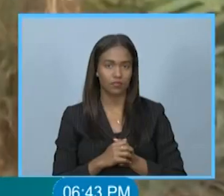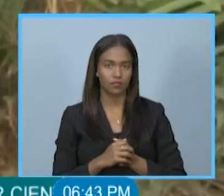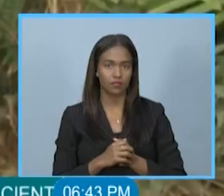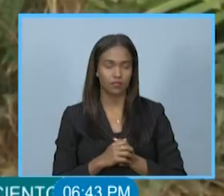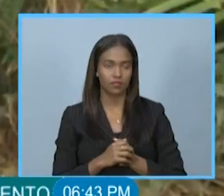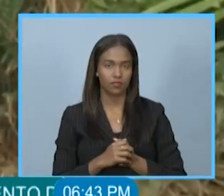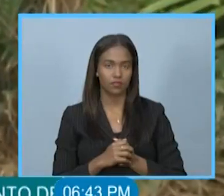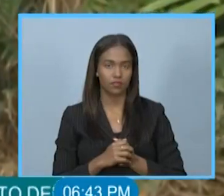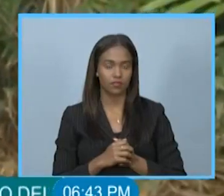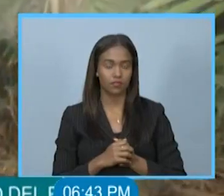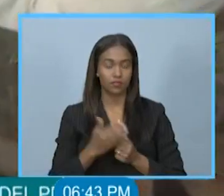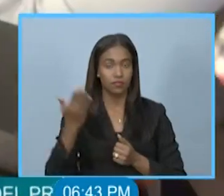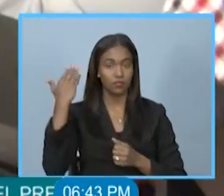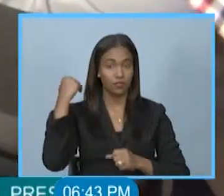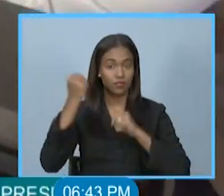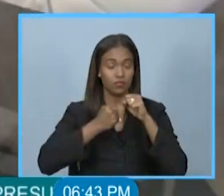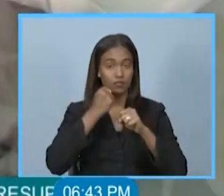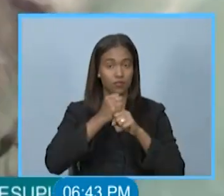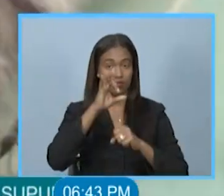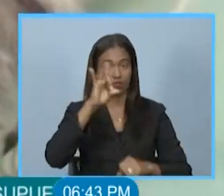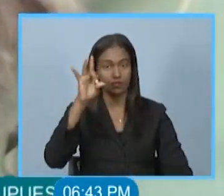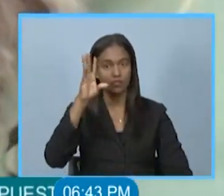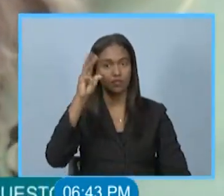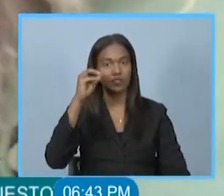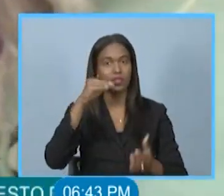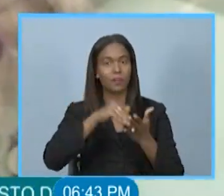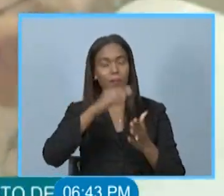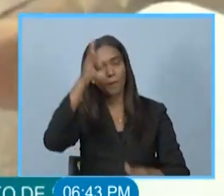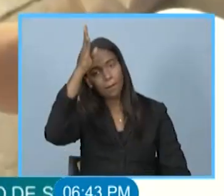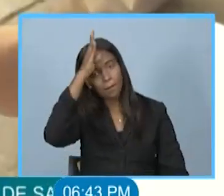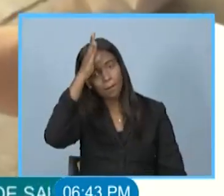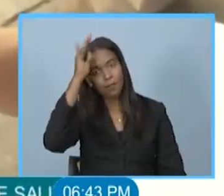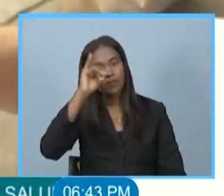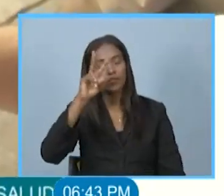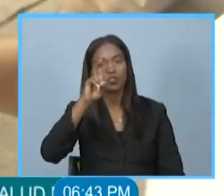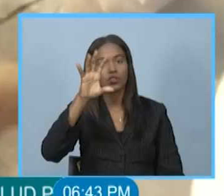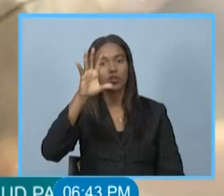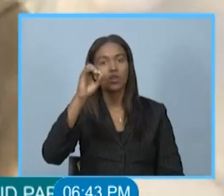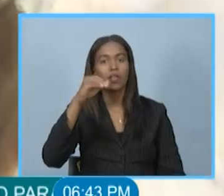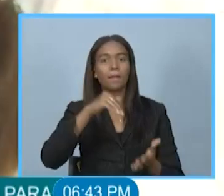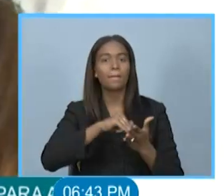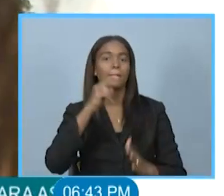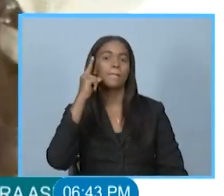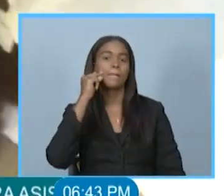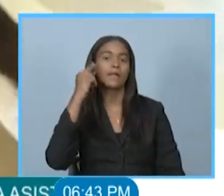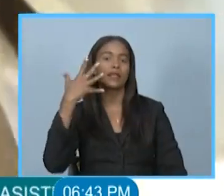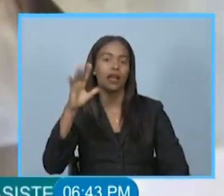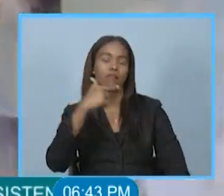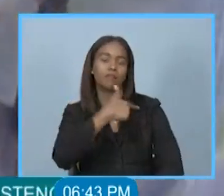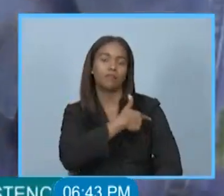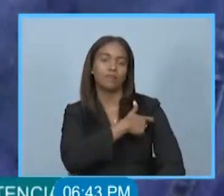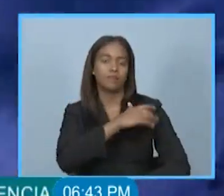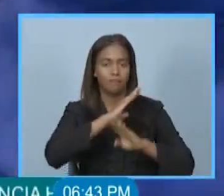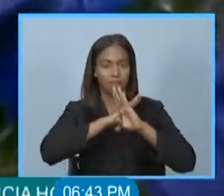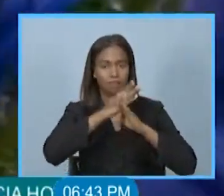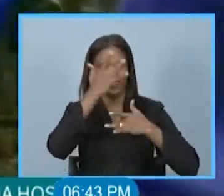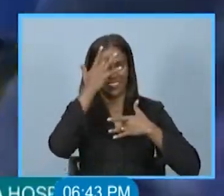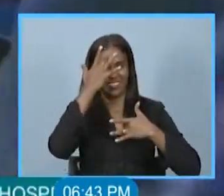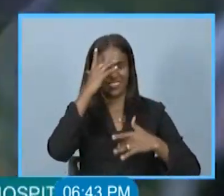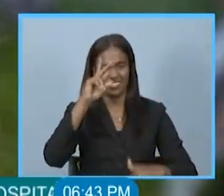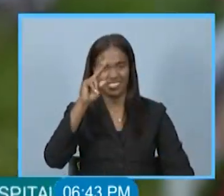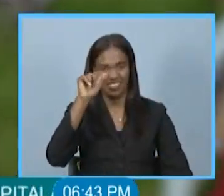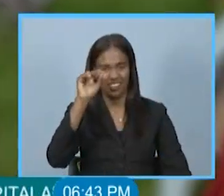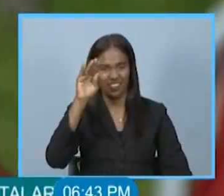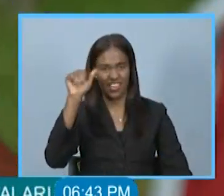el pasado año 870.000 perros y 250.000 gatos fueron vacunados contra la rabia enfermedad